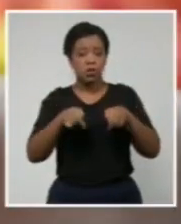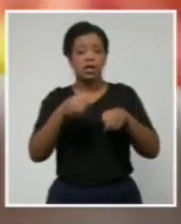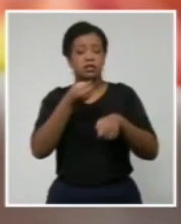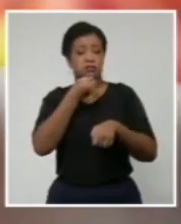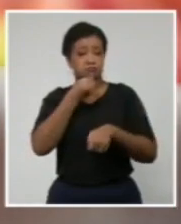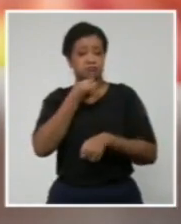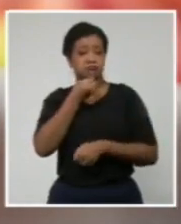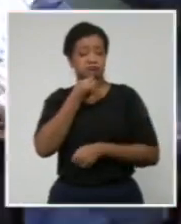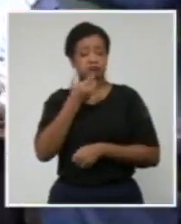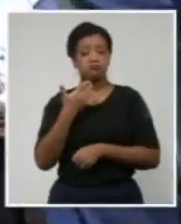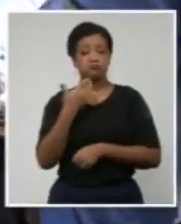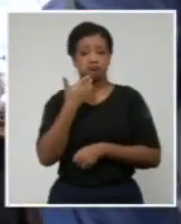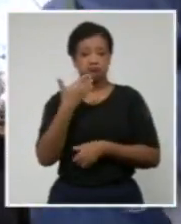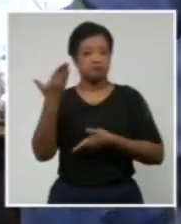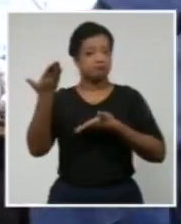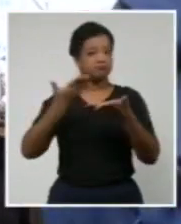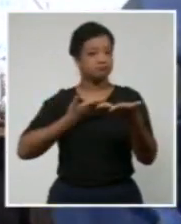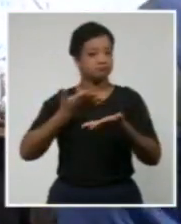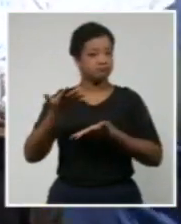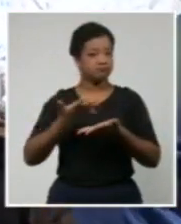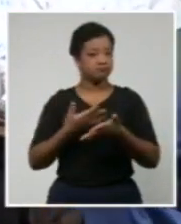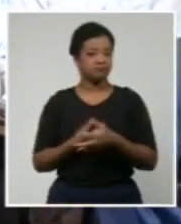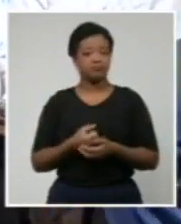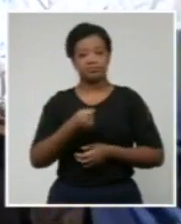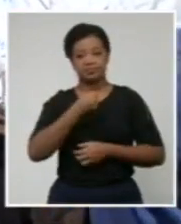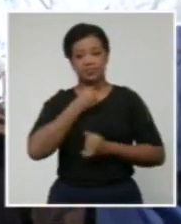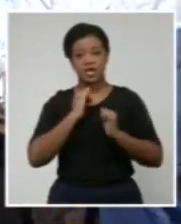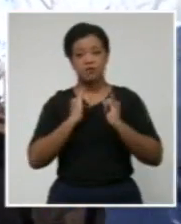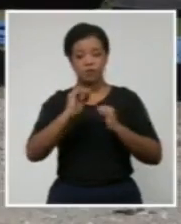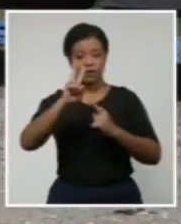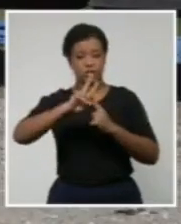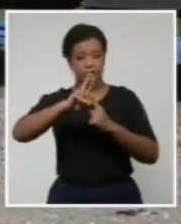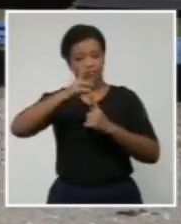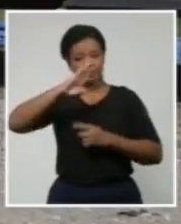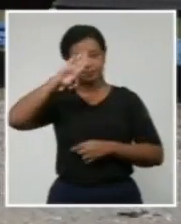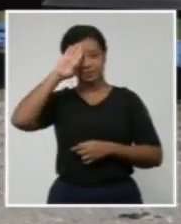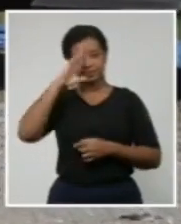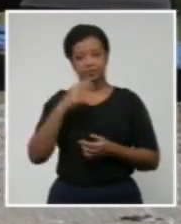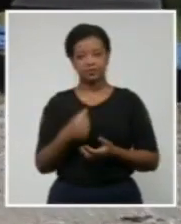potencialidades para la exportación. Lisandra Sesto, Sistema Informativo de la Televisión Cubana.